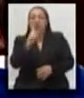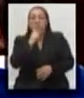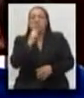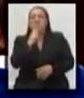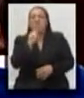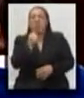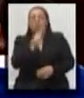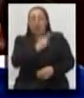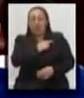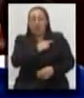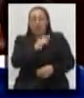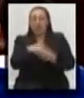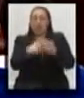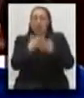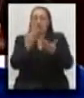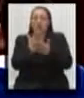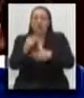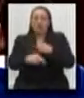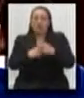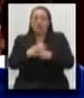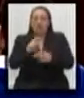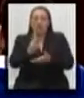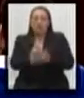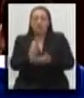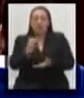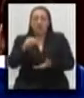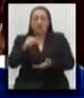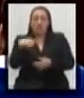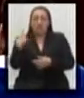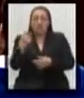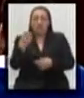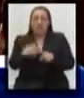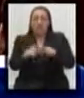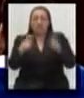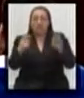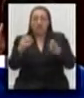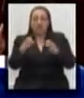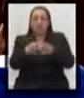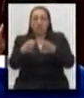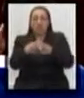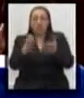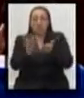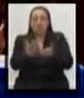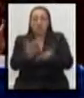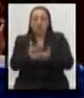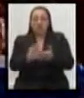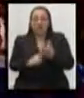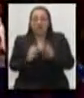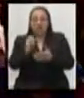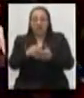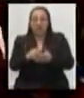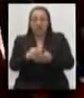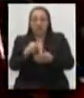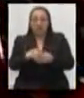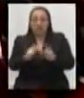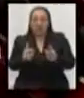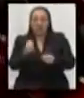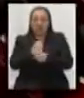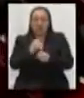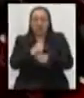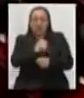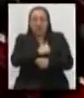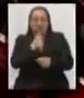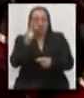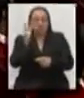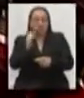de secundaria de los colegios nacionales de Lima Cercado y ex grandes unidades escolares que destacan en rendimiento